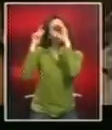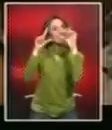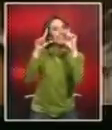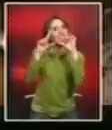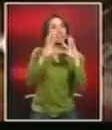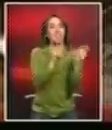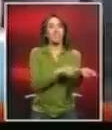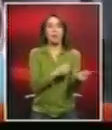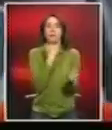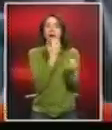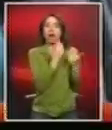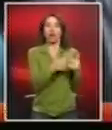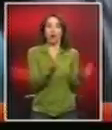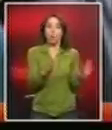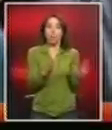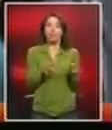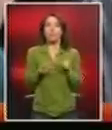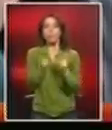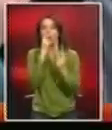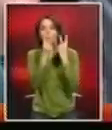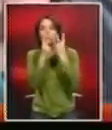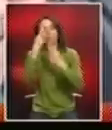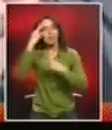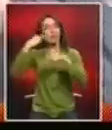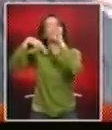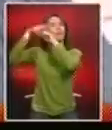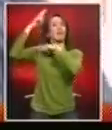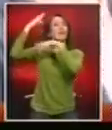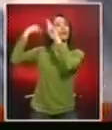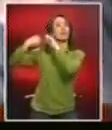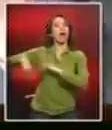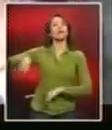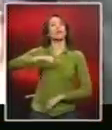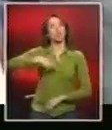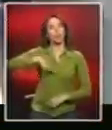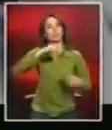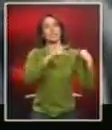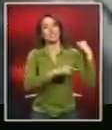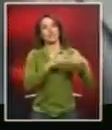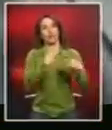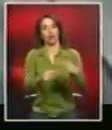familia común y corriente nos permite repasar nuestra historia.